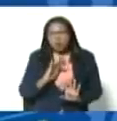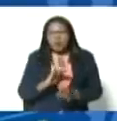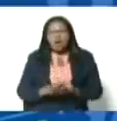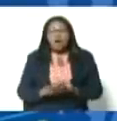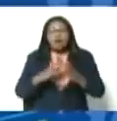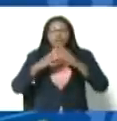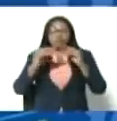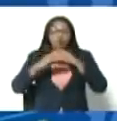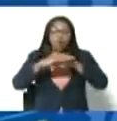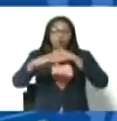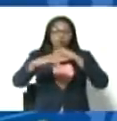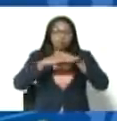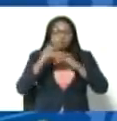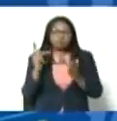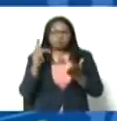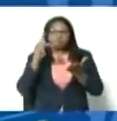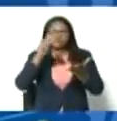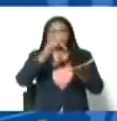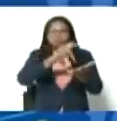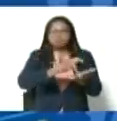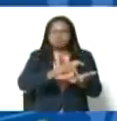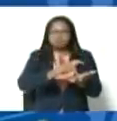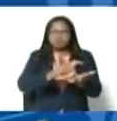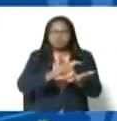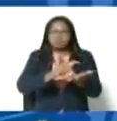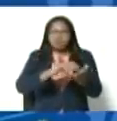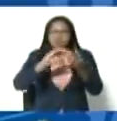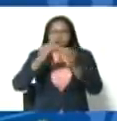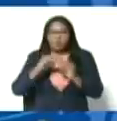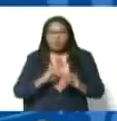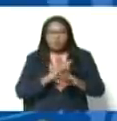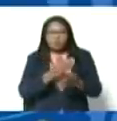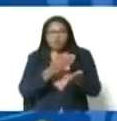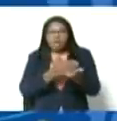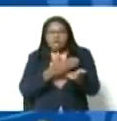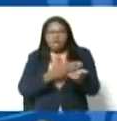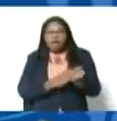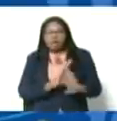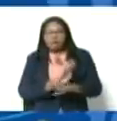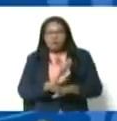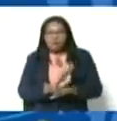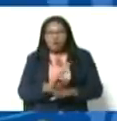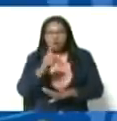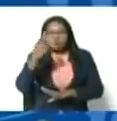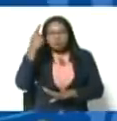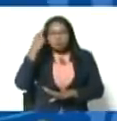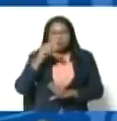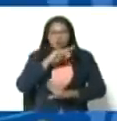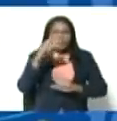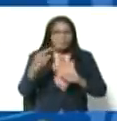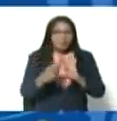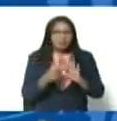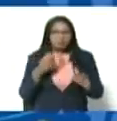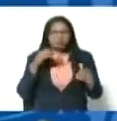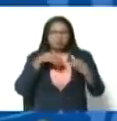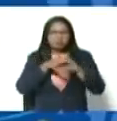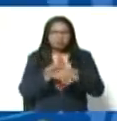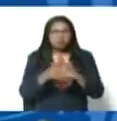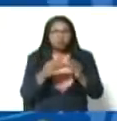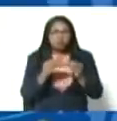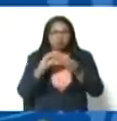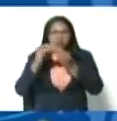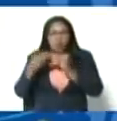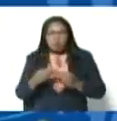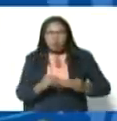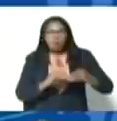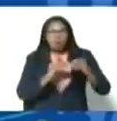autobuses entraban a mantenimiento preventivo. Y lo dejaban un día completo aquí. Lo metían en la fosa